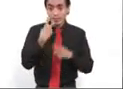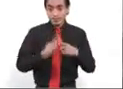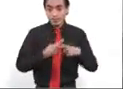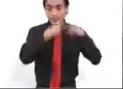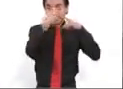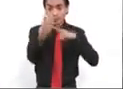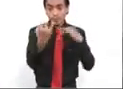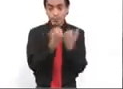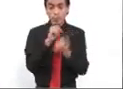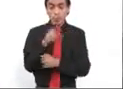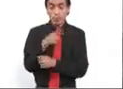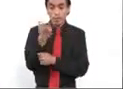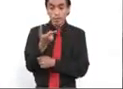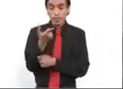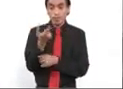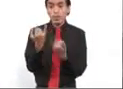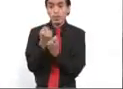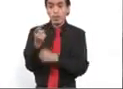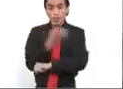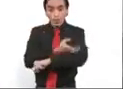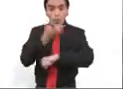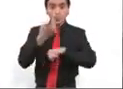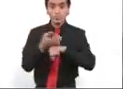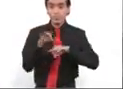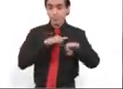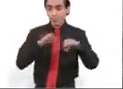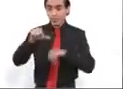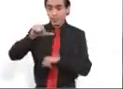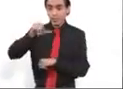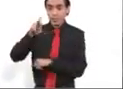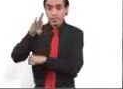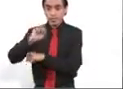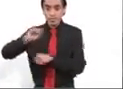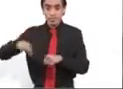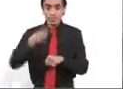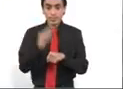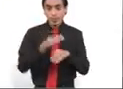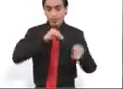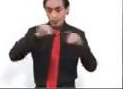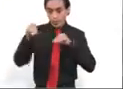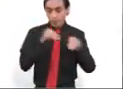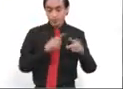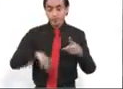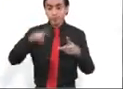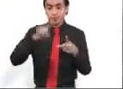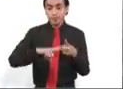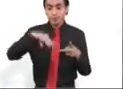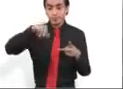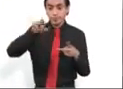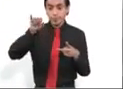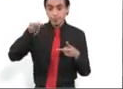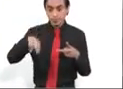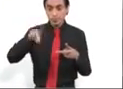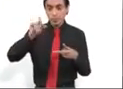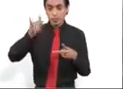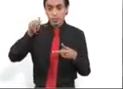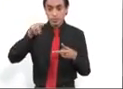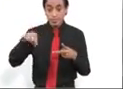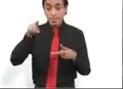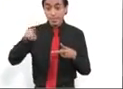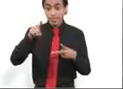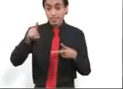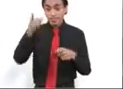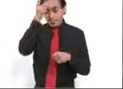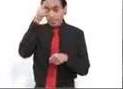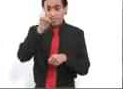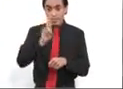mis compañeros de trabajo, Andrés Layuz, secretario de Movilidad, a Martín López, que es el director